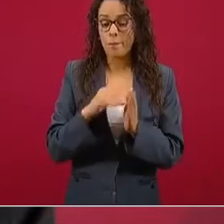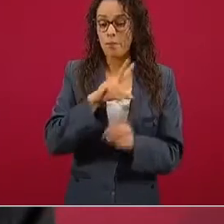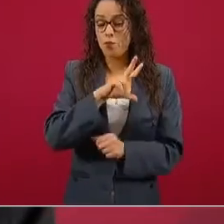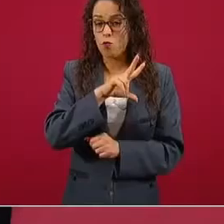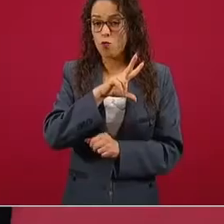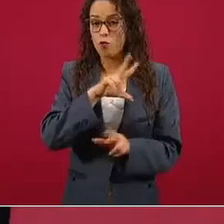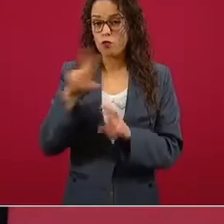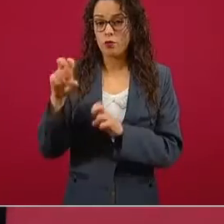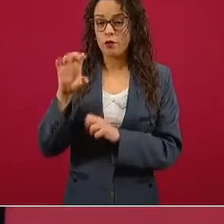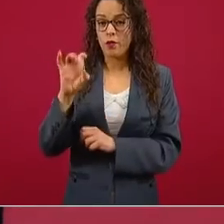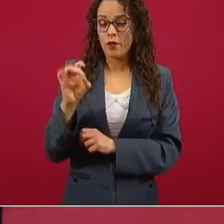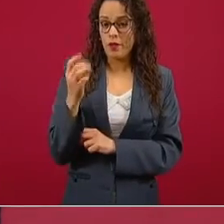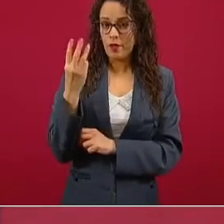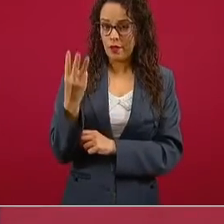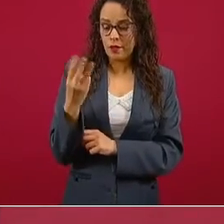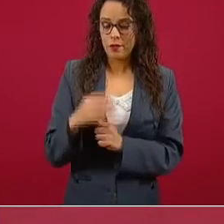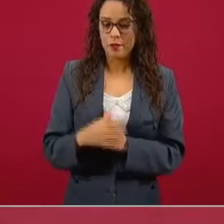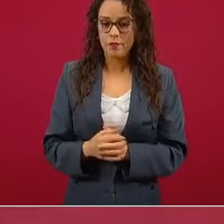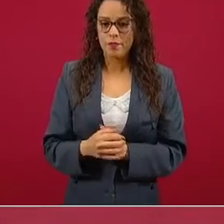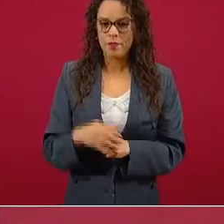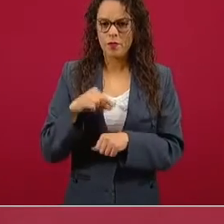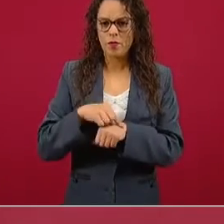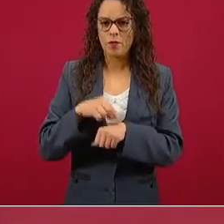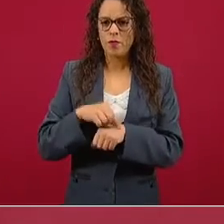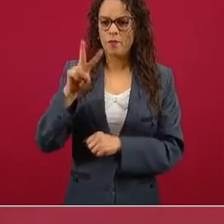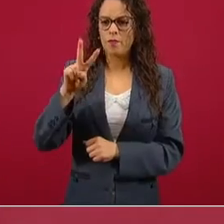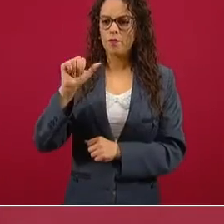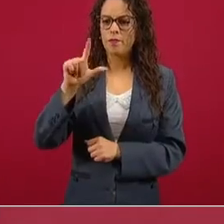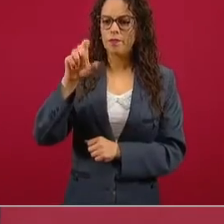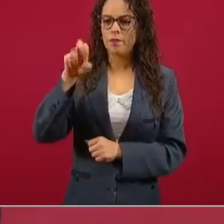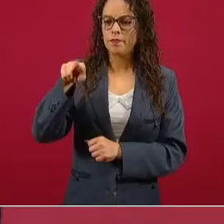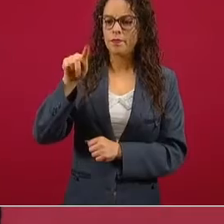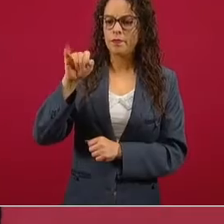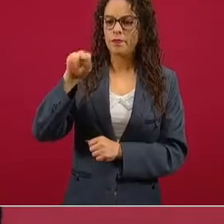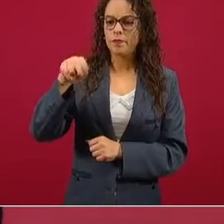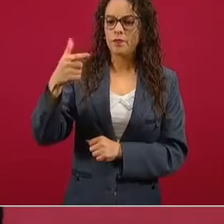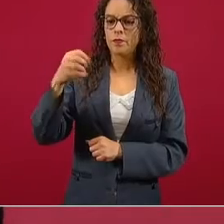1833, el médico Valentín Gómez Farías